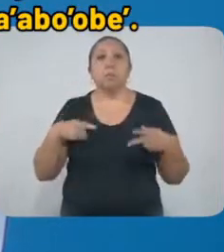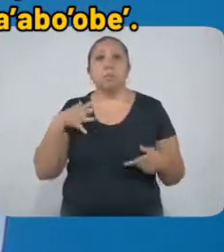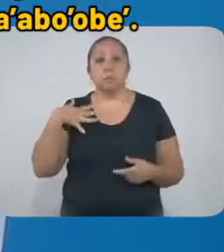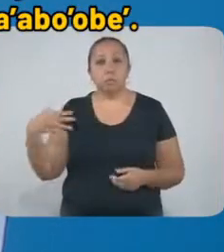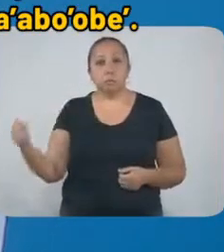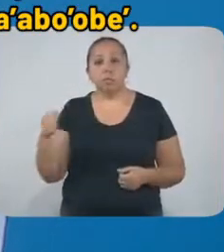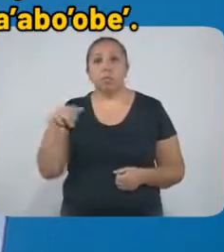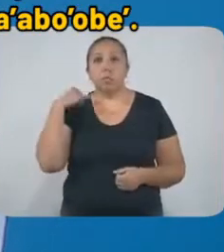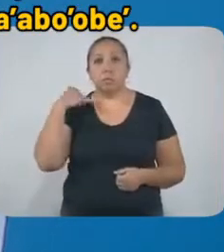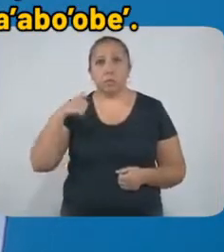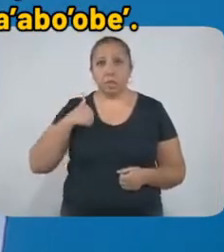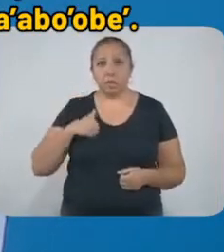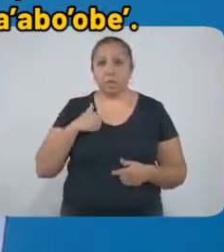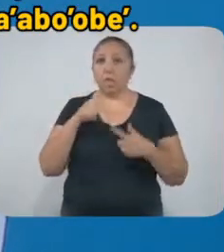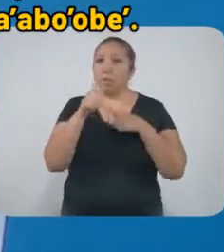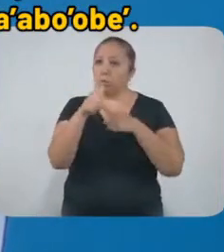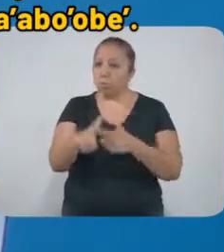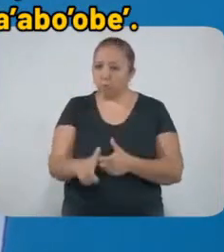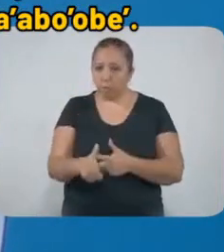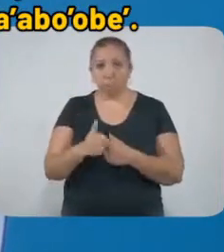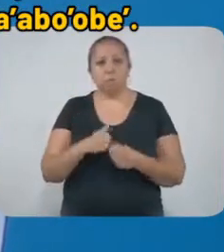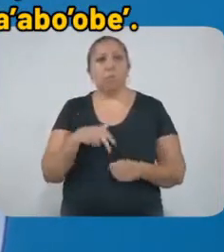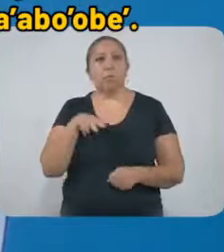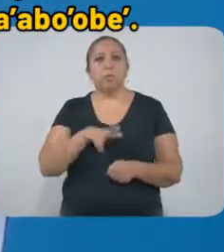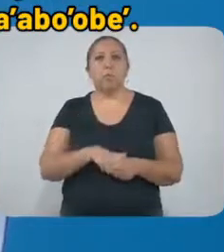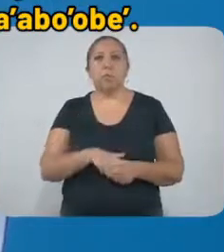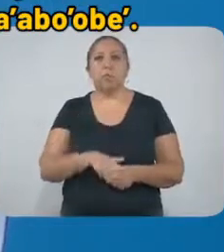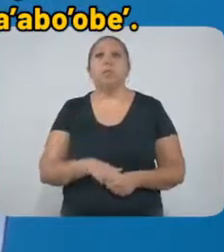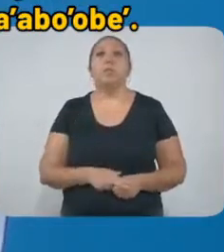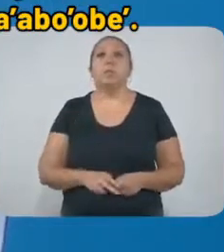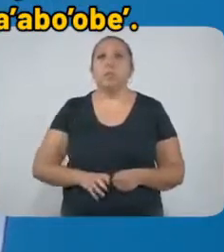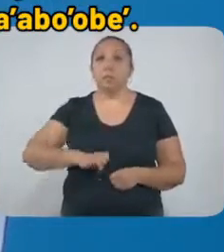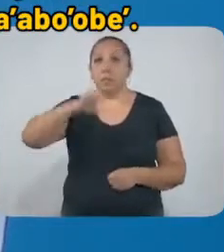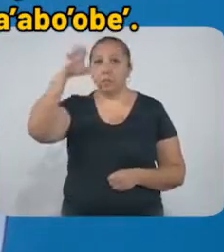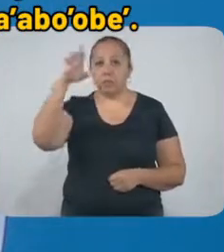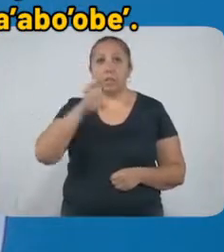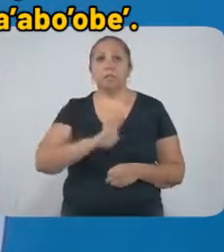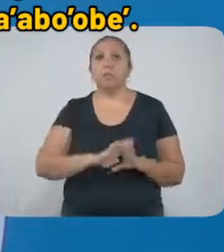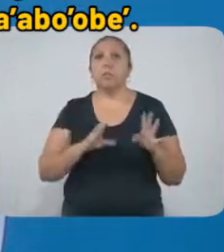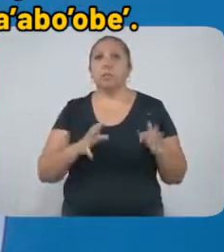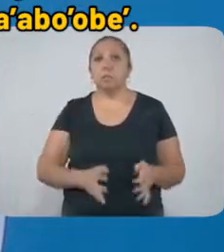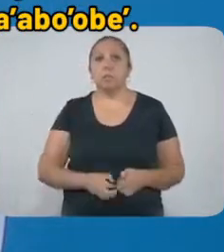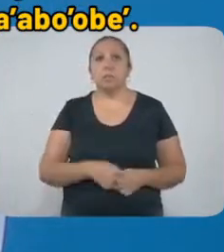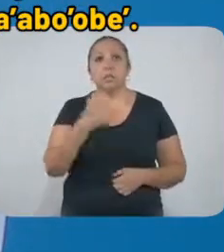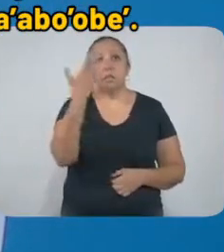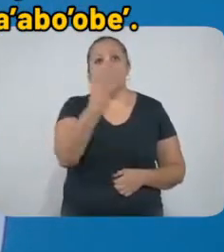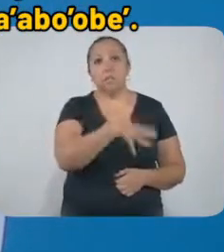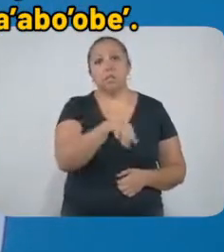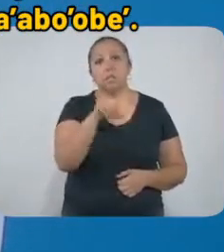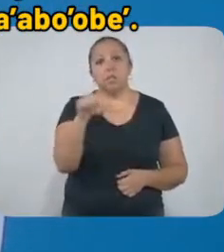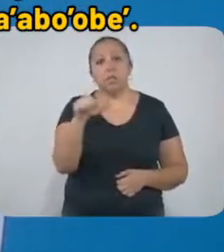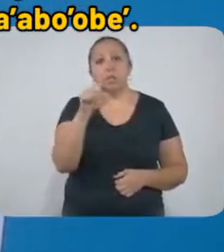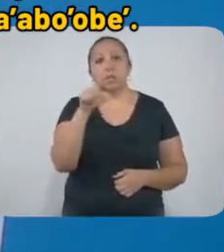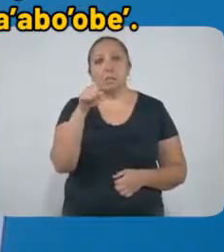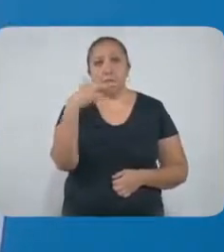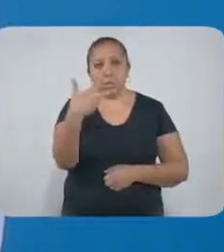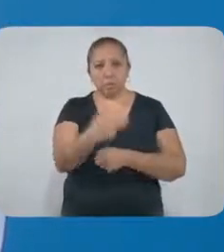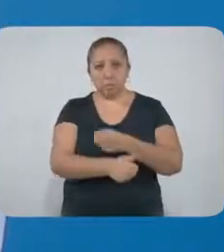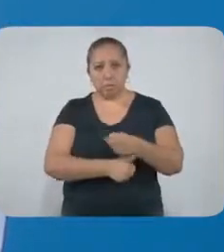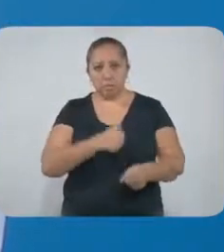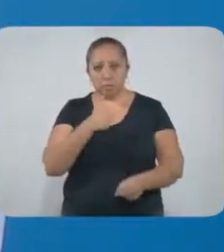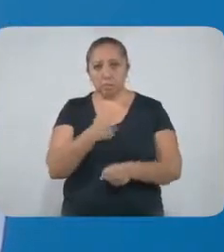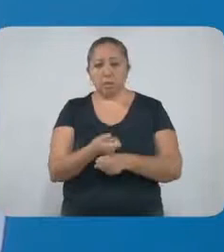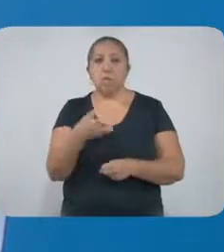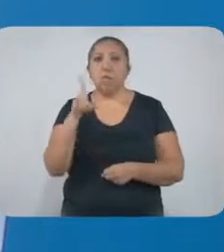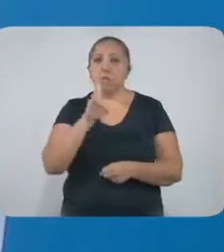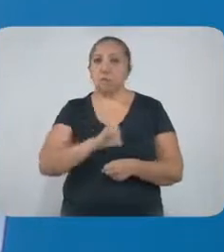y diagnosticada en Canadá continúa hospitalizada. El rango de edad de los casos confirmados es de 10 a 78 años.